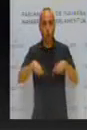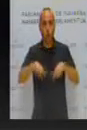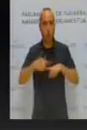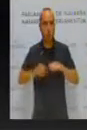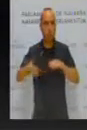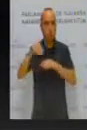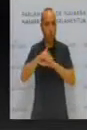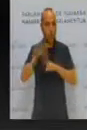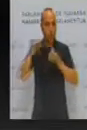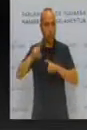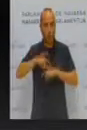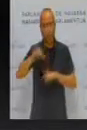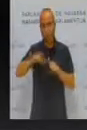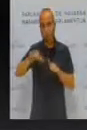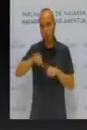curso